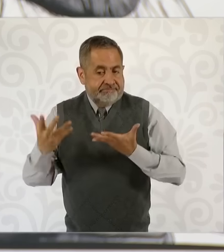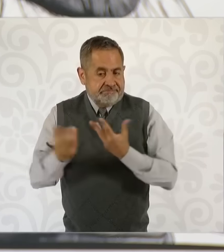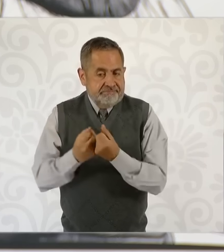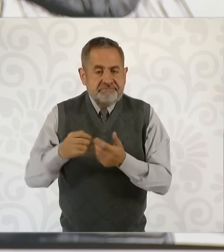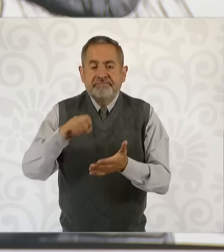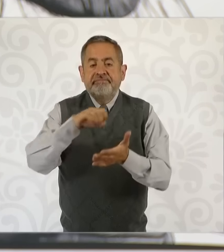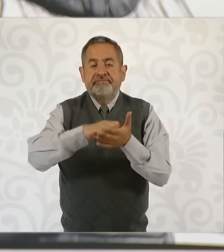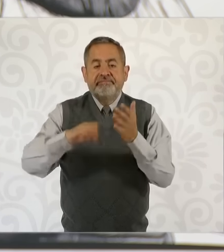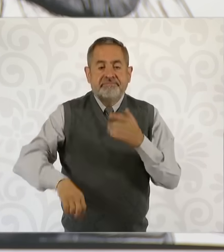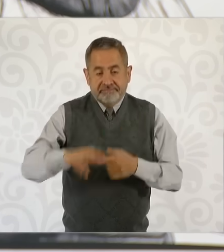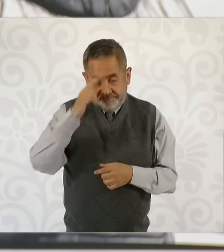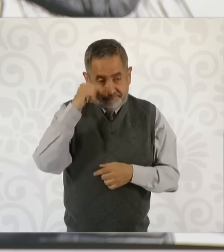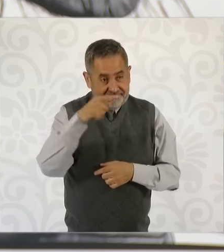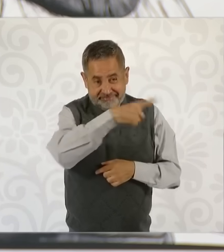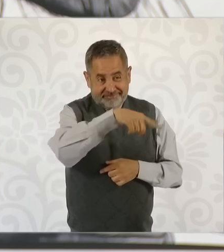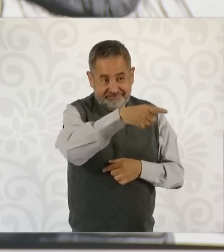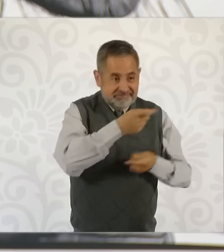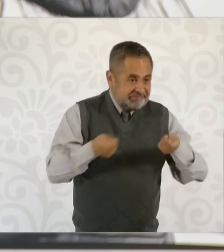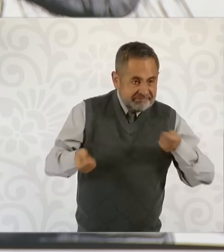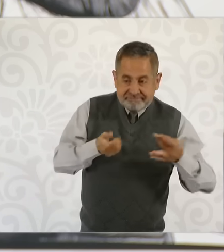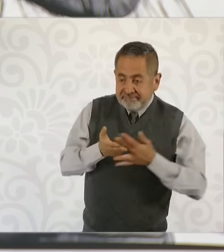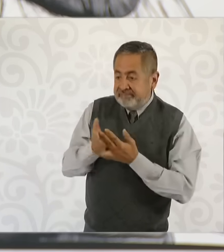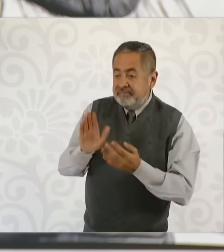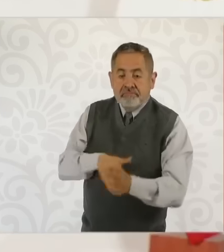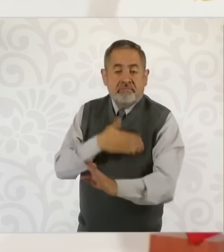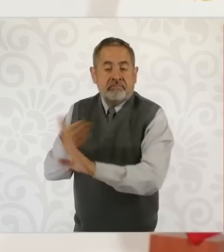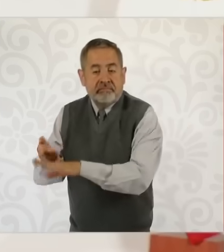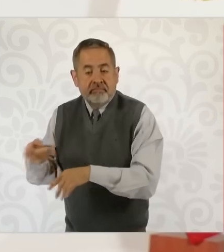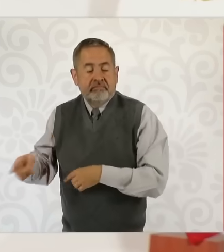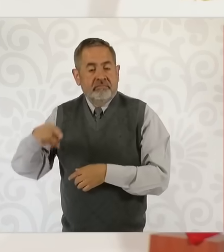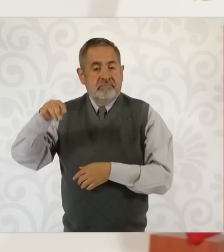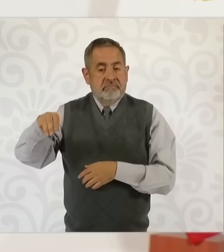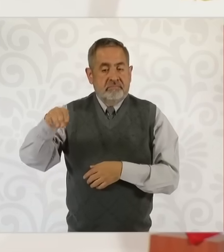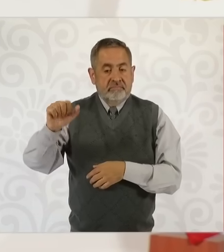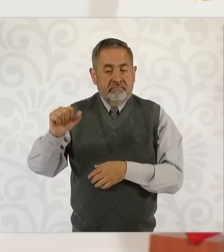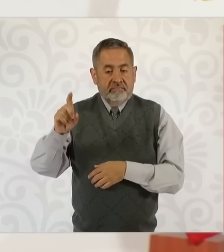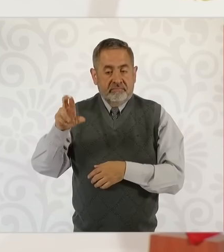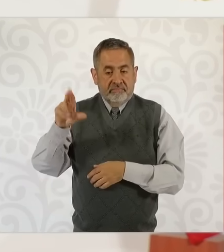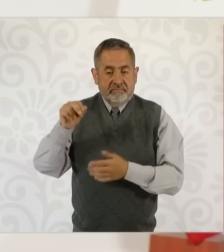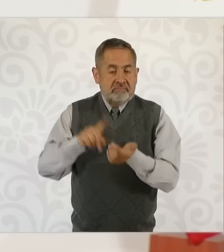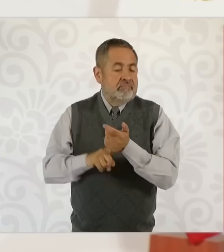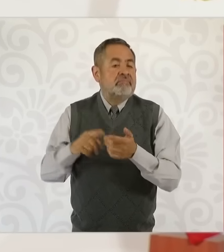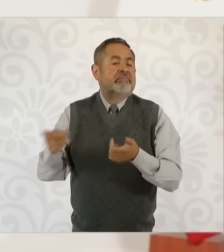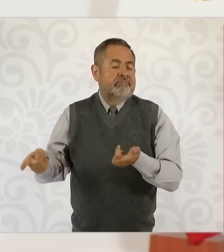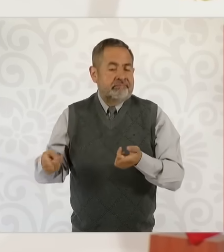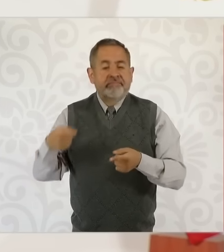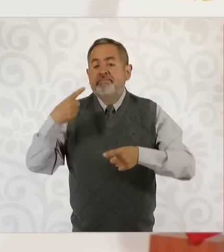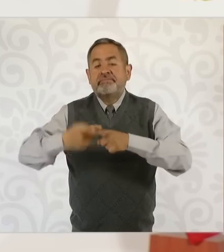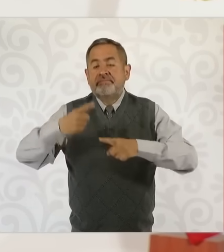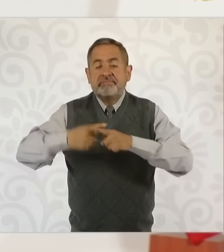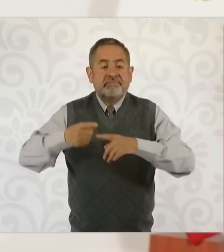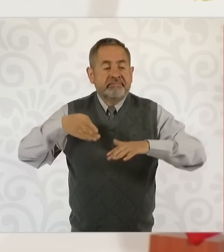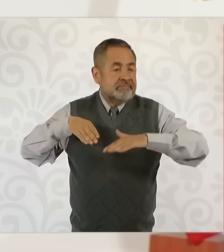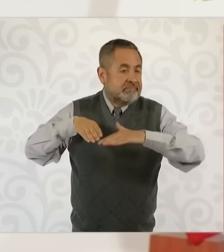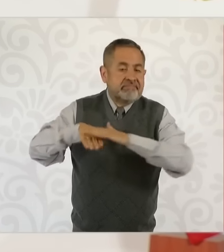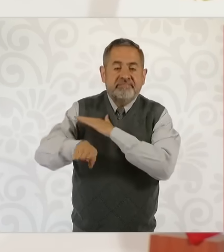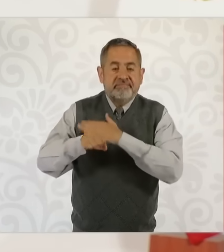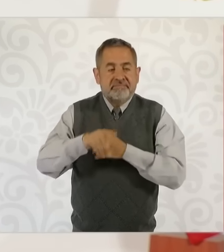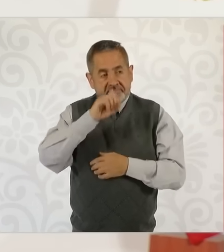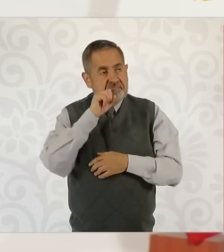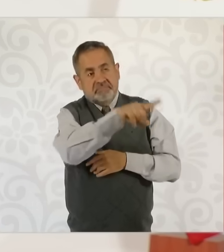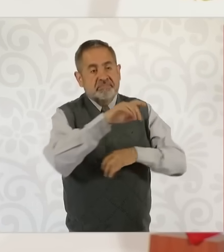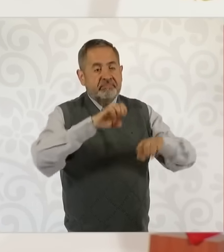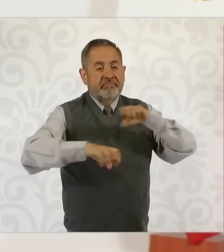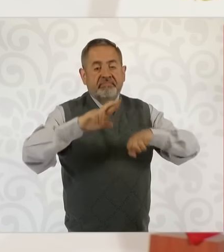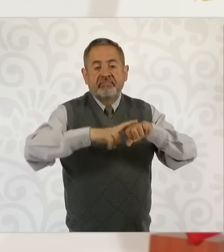el caso del golpe de Estado a Madero, en donde participó abiertamente el entonces embajador de Estados Unidos